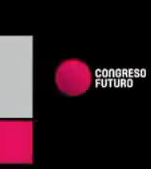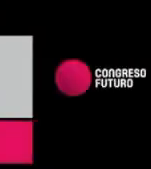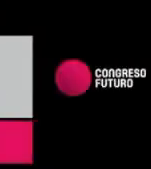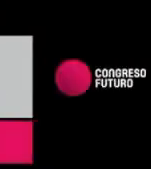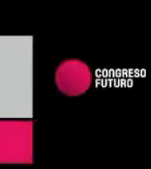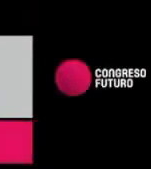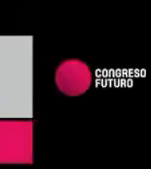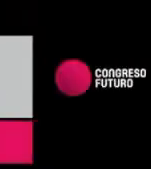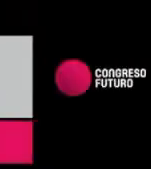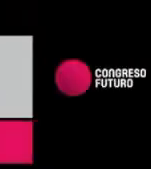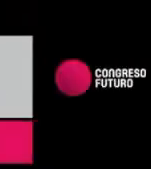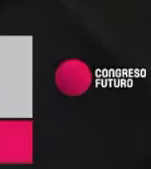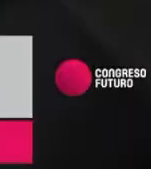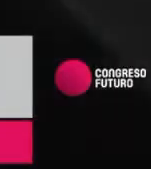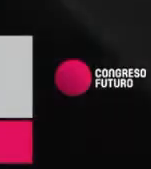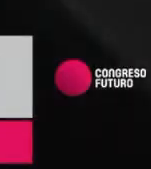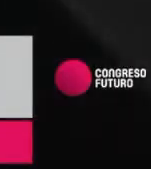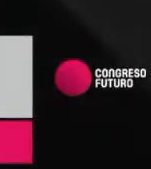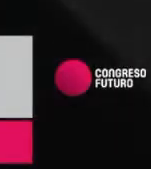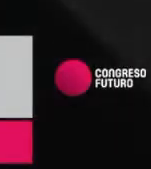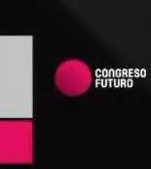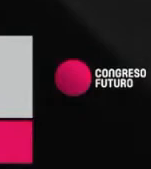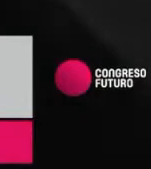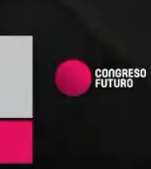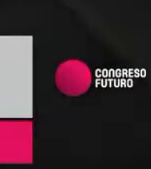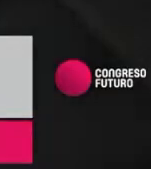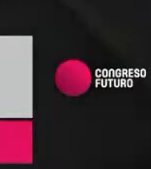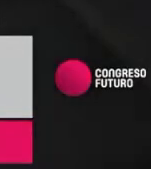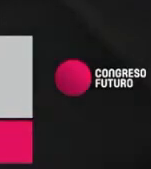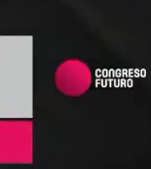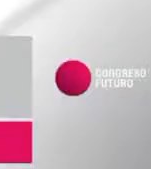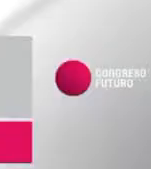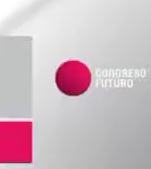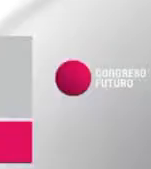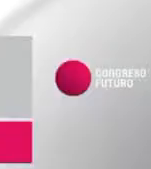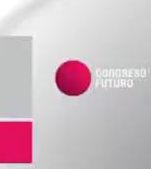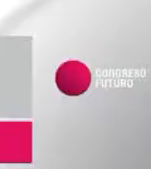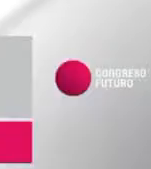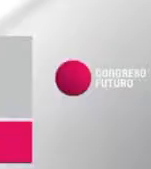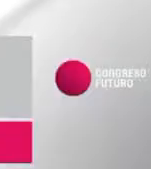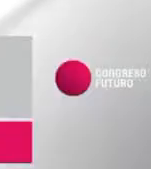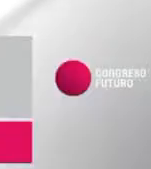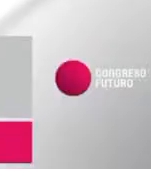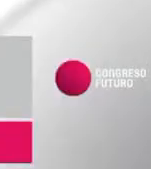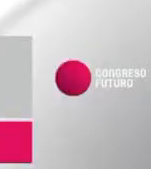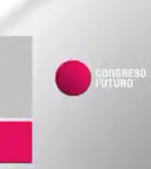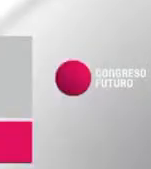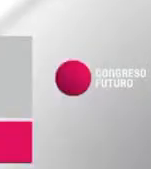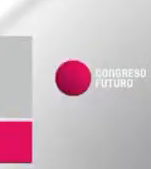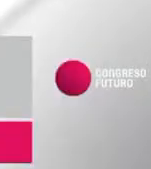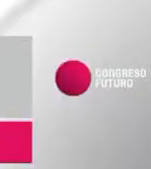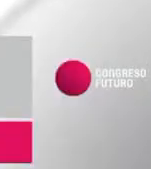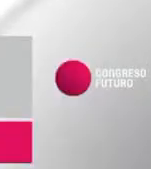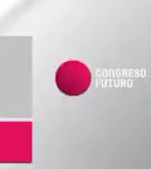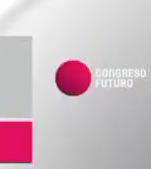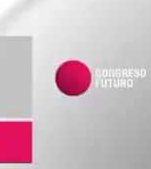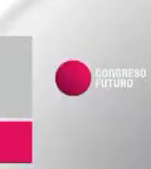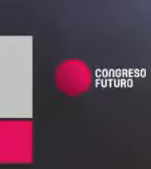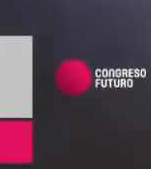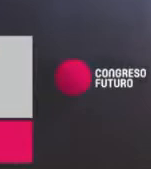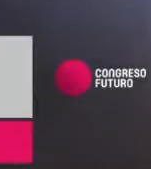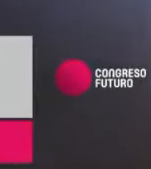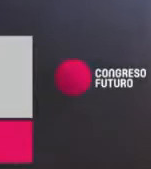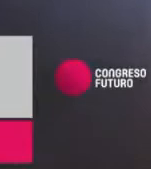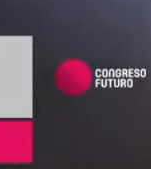¿Qué es el PIMS? ¿Qué es la variante Delta? Fueron algunas de las preguntas más buscadas en Google por los chilenos durante el pasado